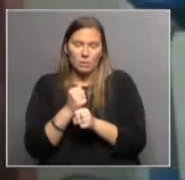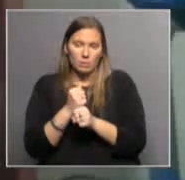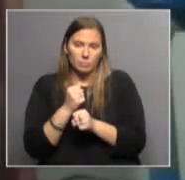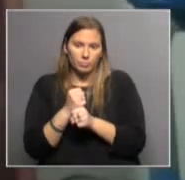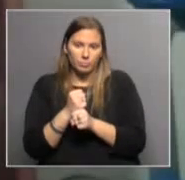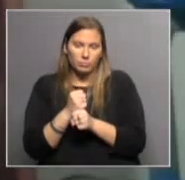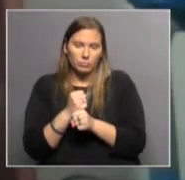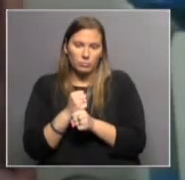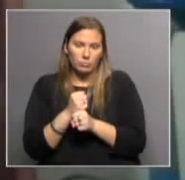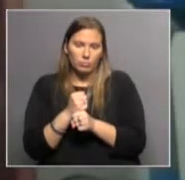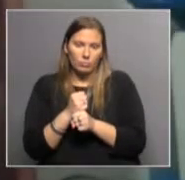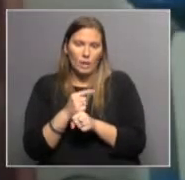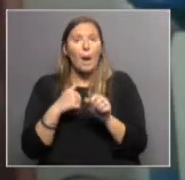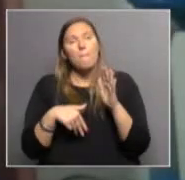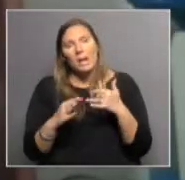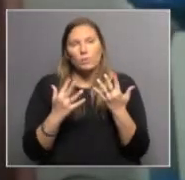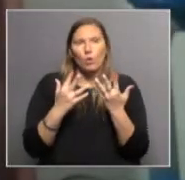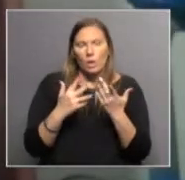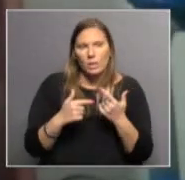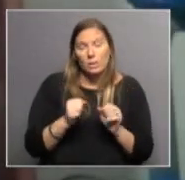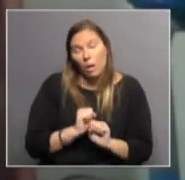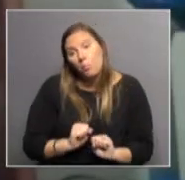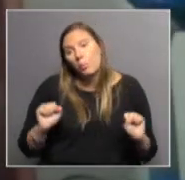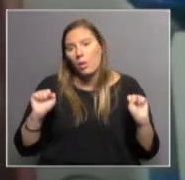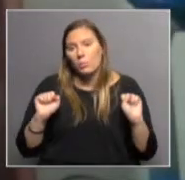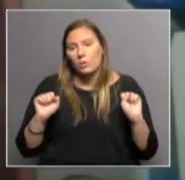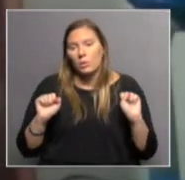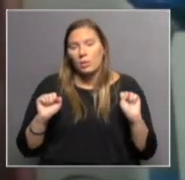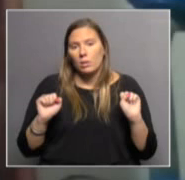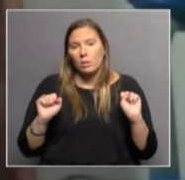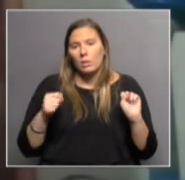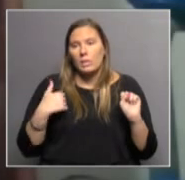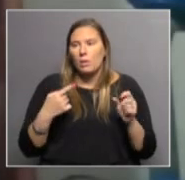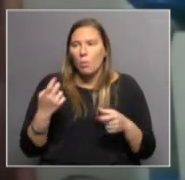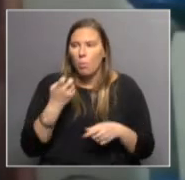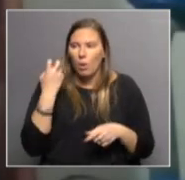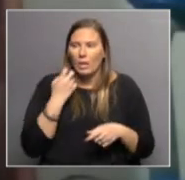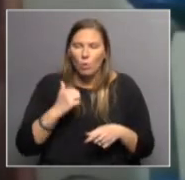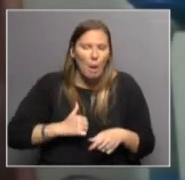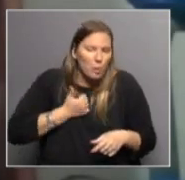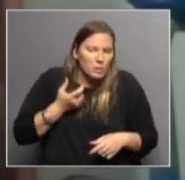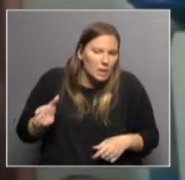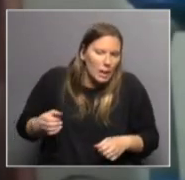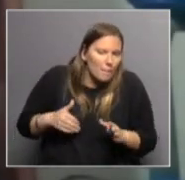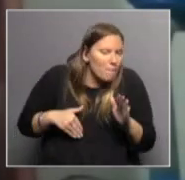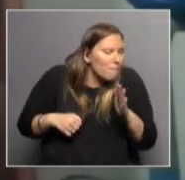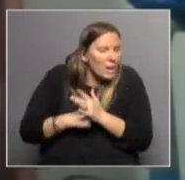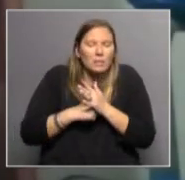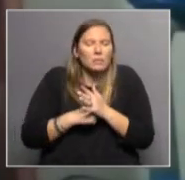manera más ordenada posible y haciendo rendir al máximo los dineros que